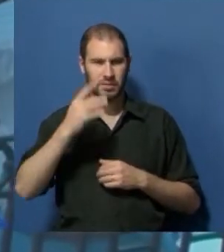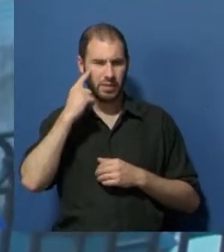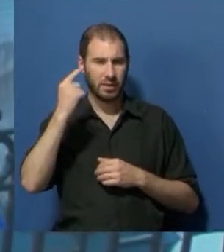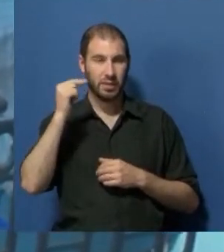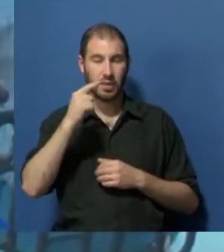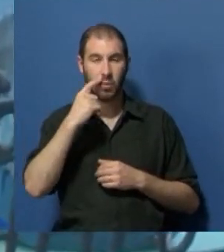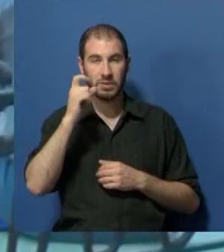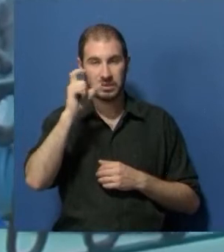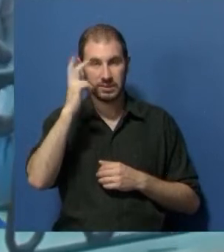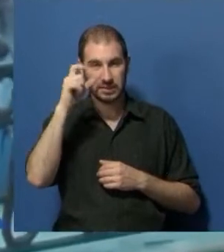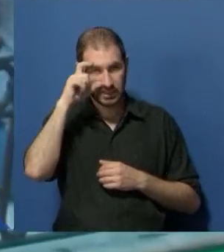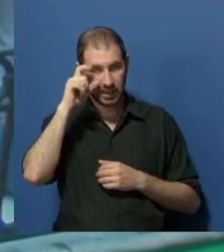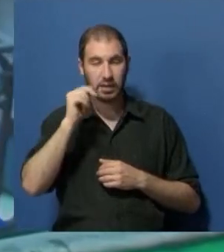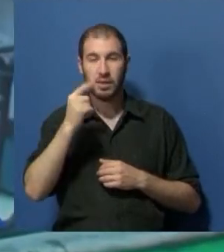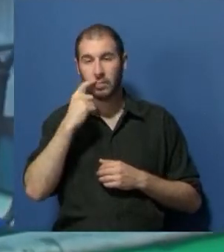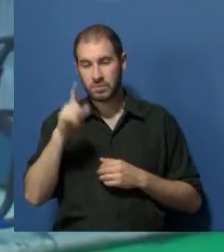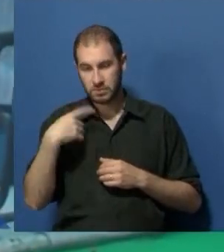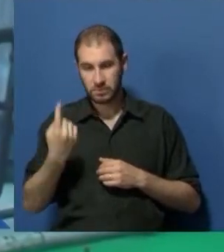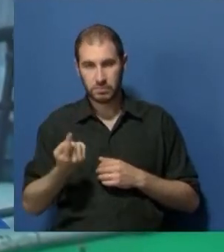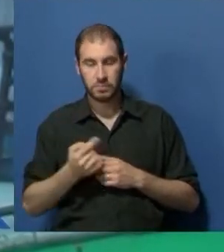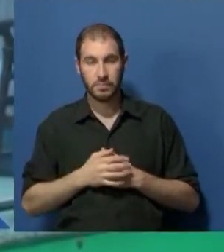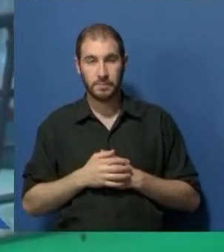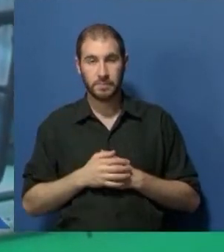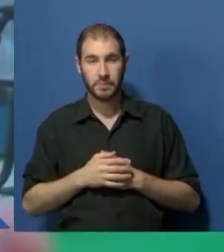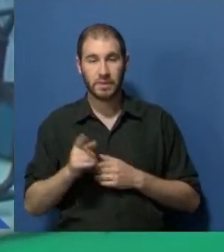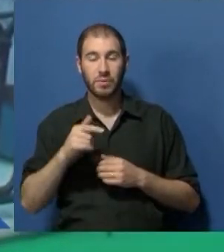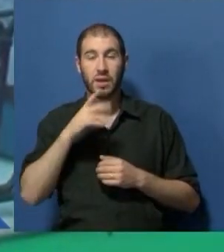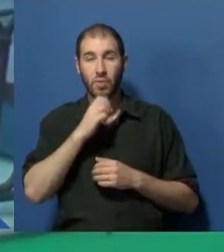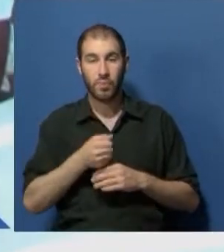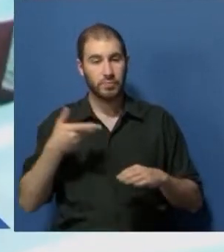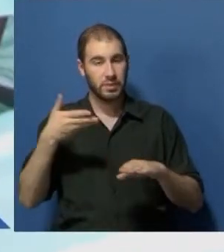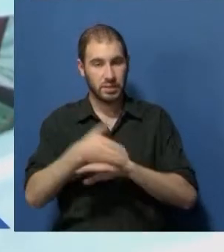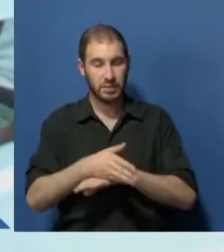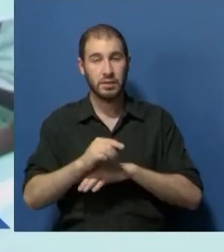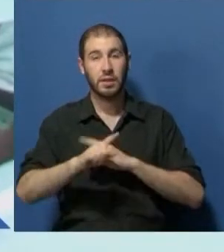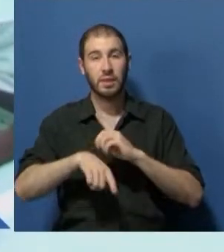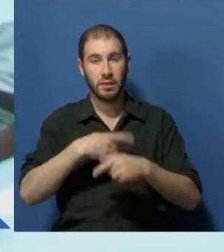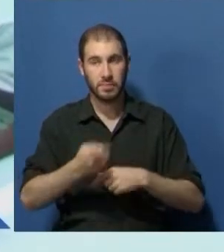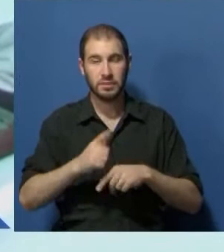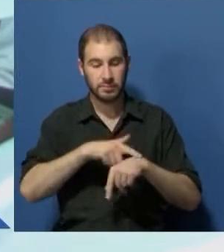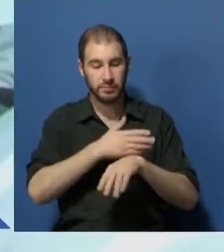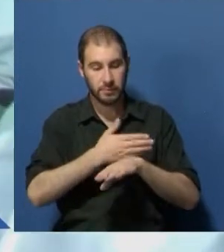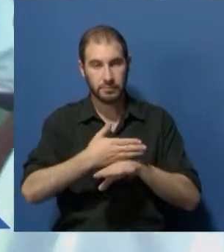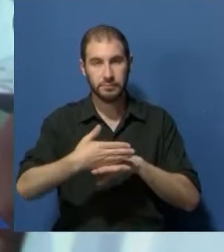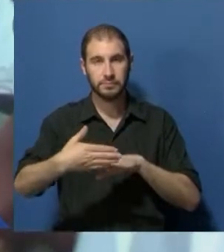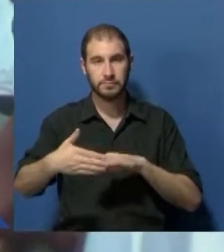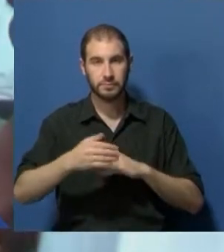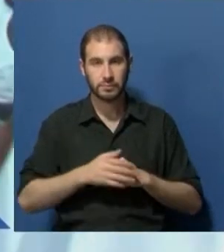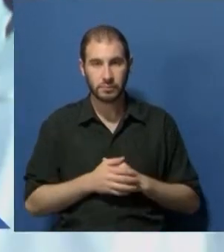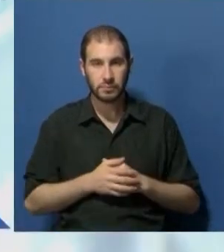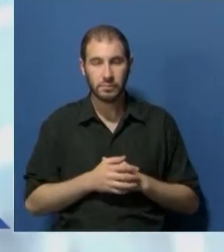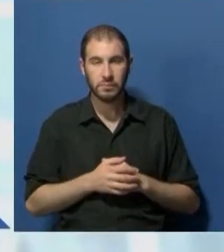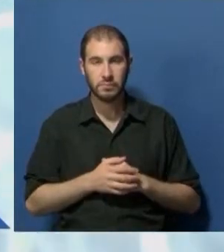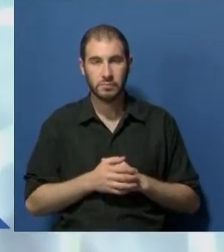del Che, de Fidel, entrando en La Habana, y después con el tiempo nos